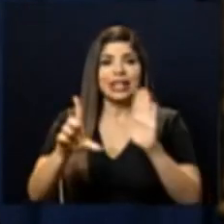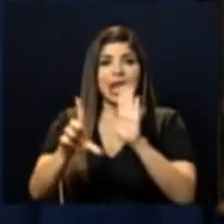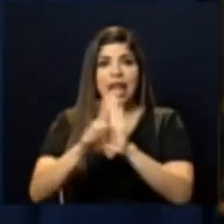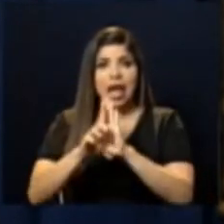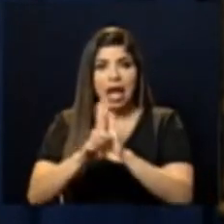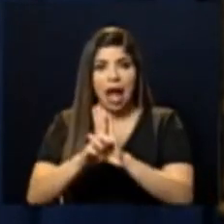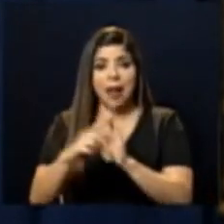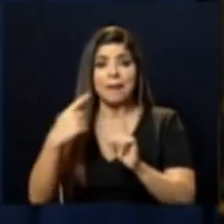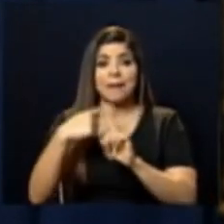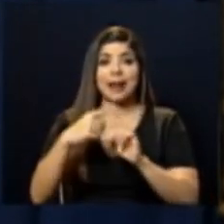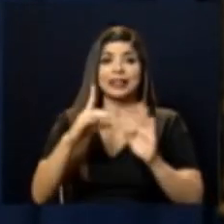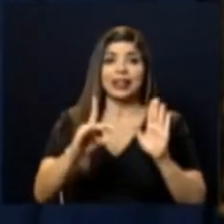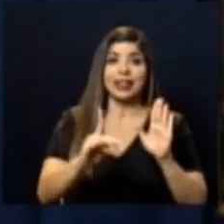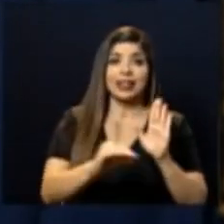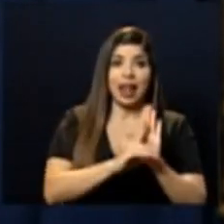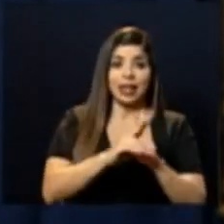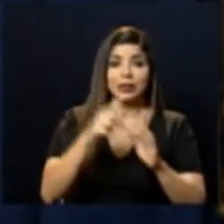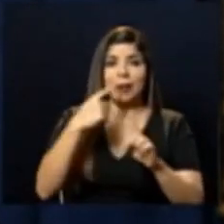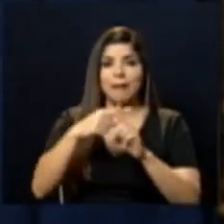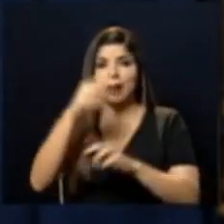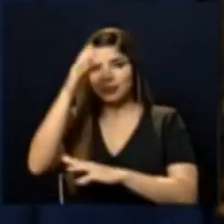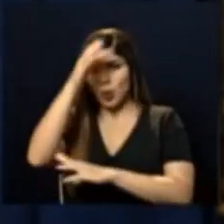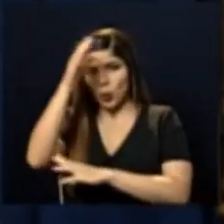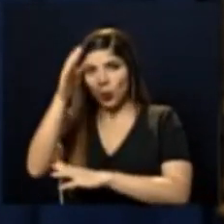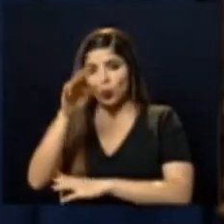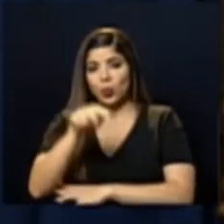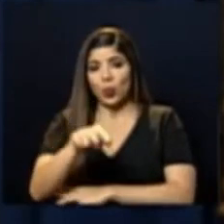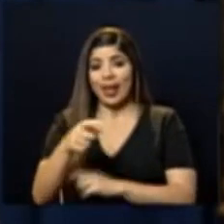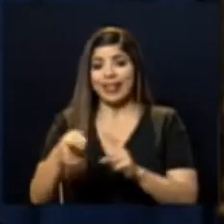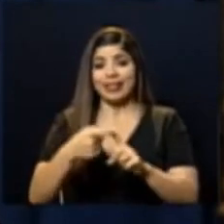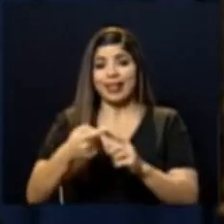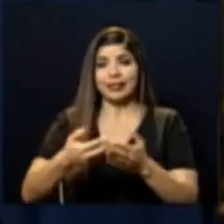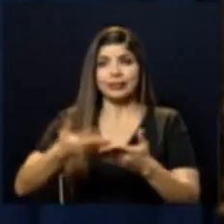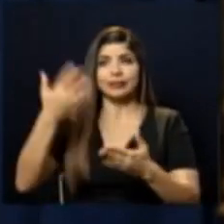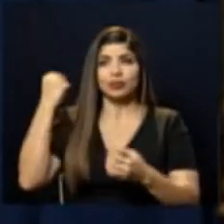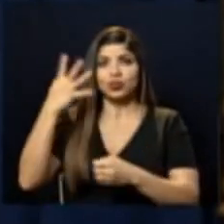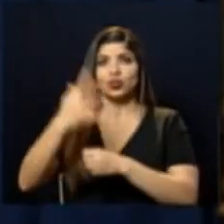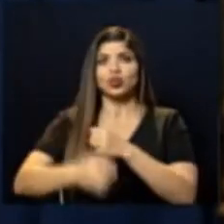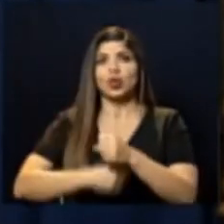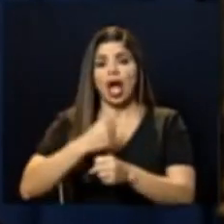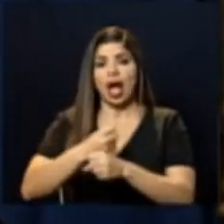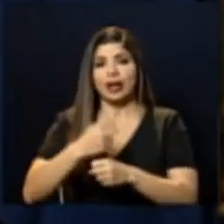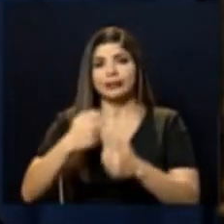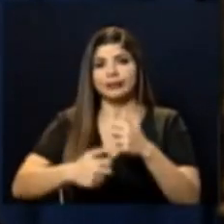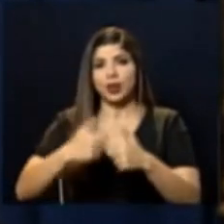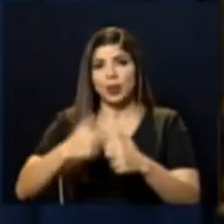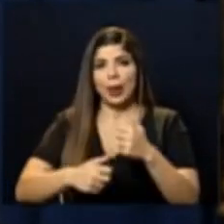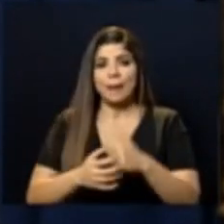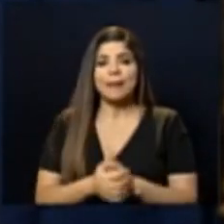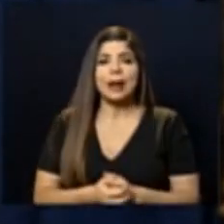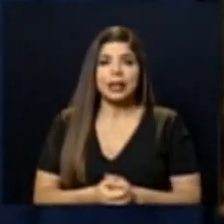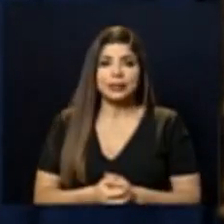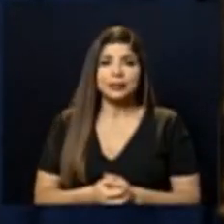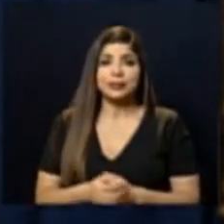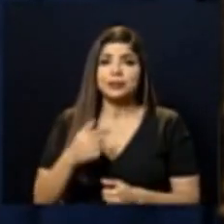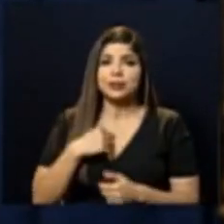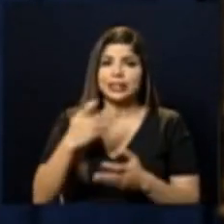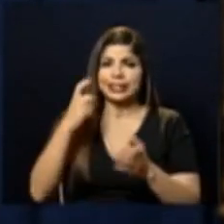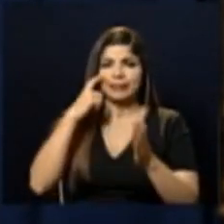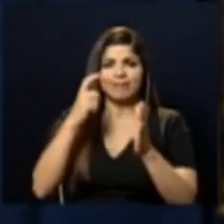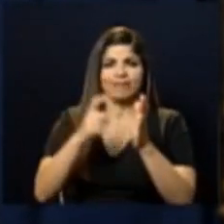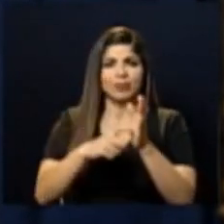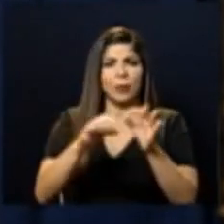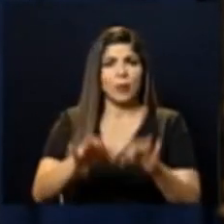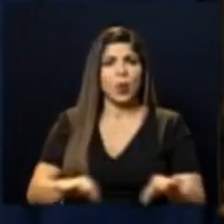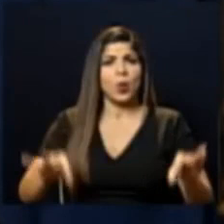de derechos y también cultural que data de varias décadas. Quiero destacar por su